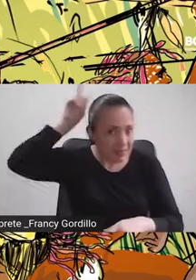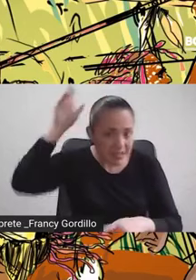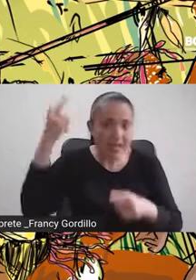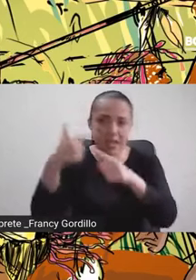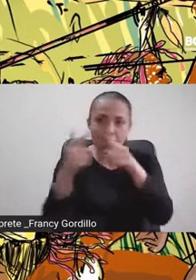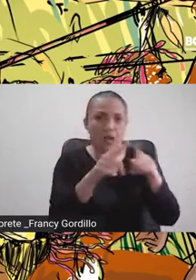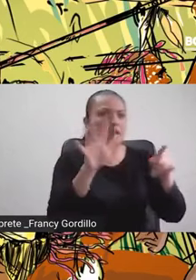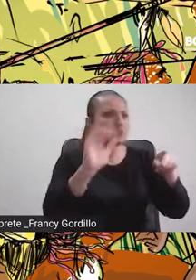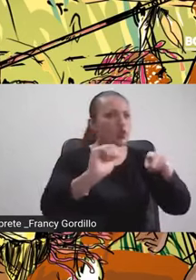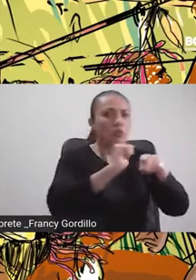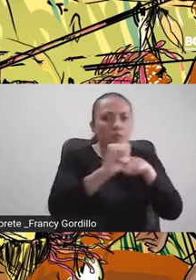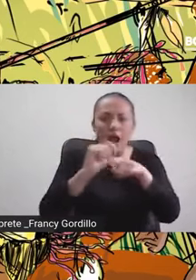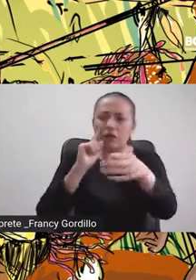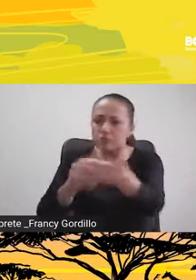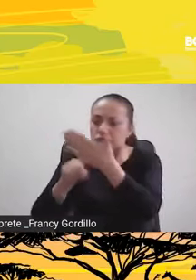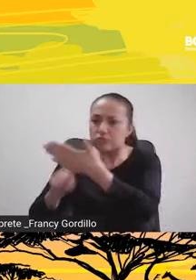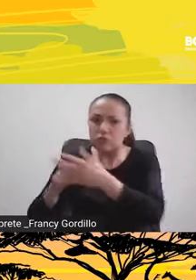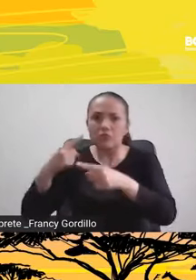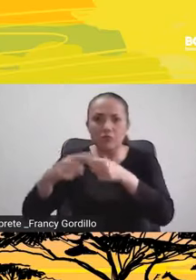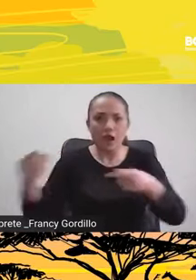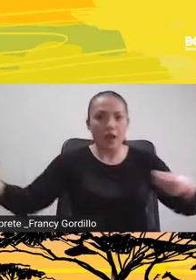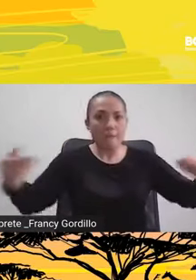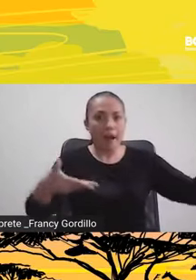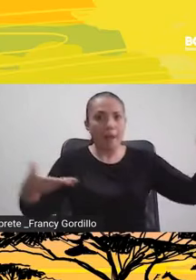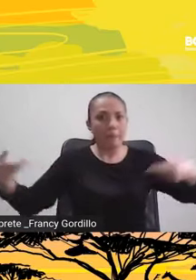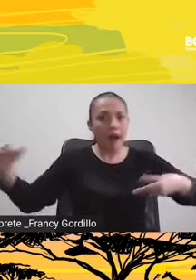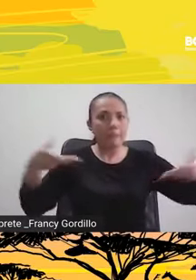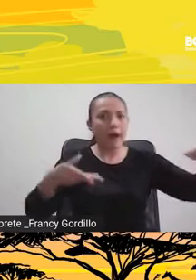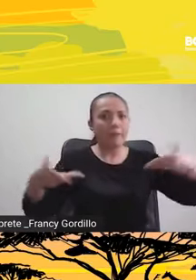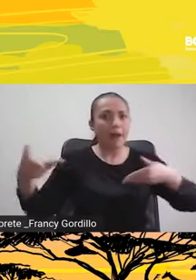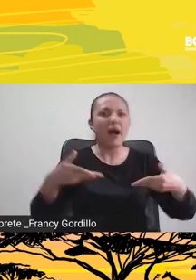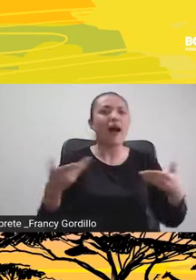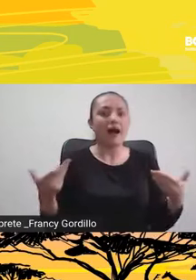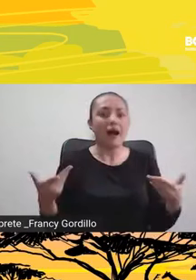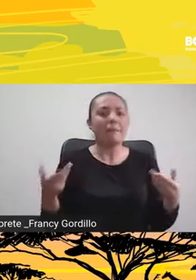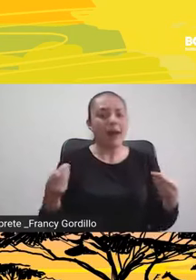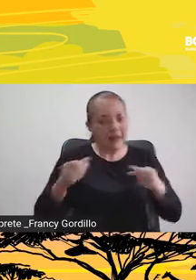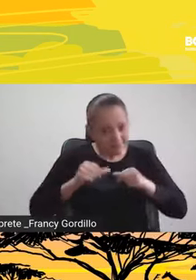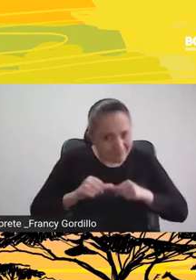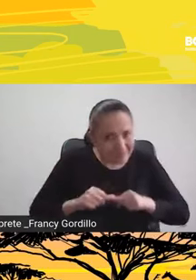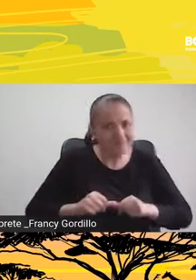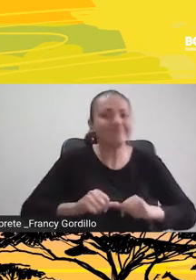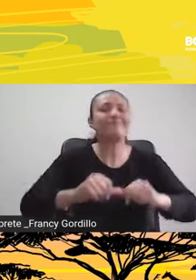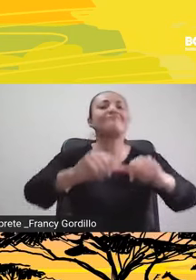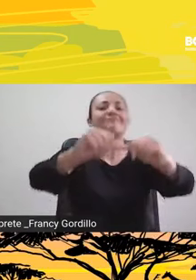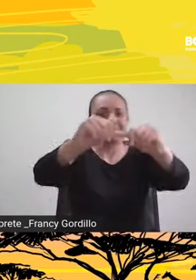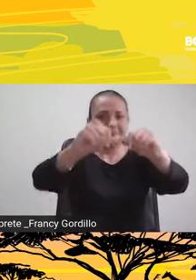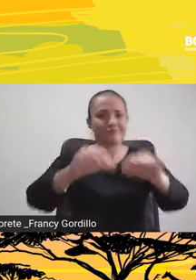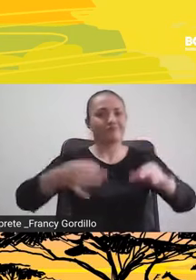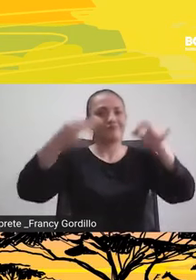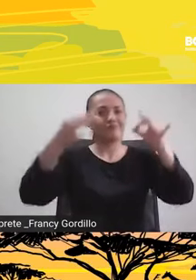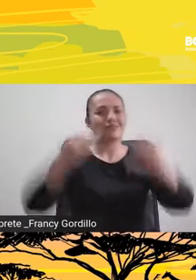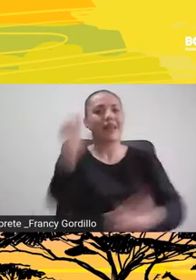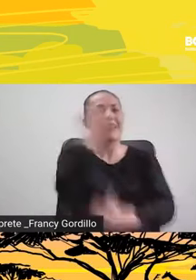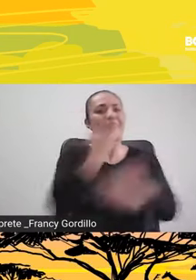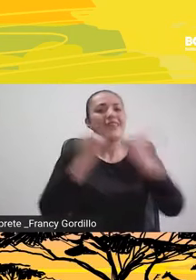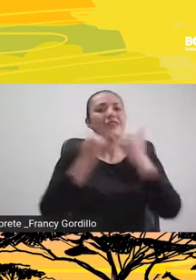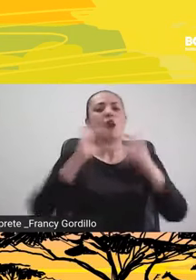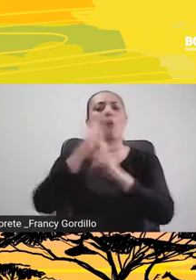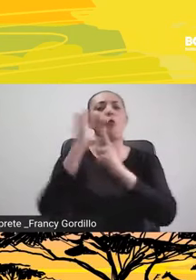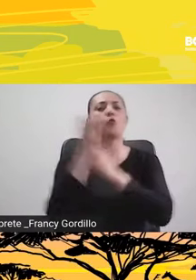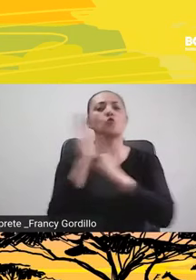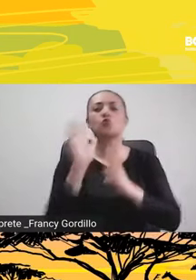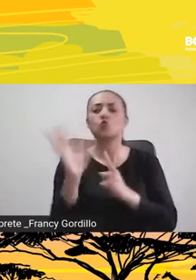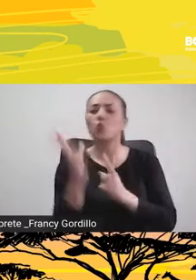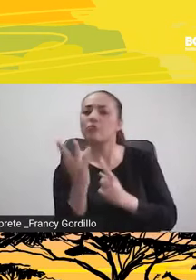creativos individuales han contribuido a afirmar, darles continuidad y configurar la identidad cultural de los